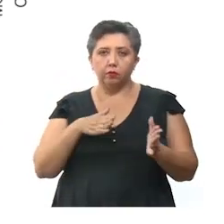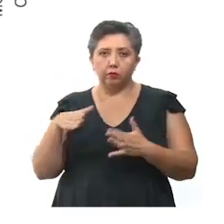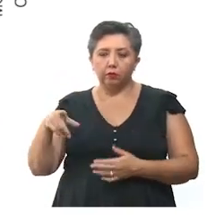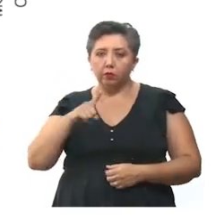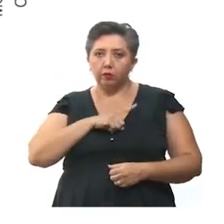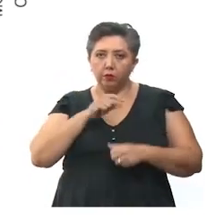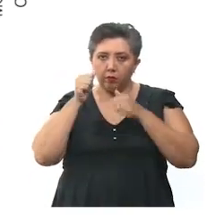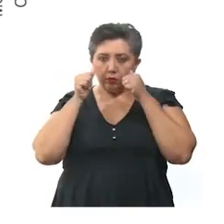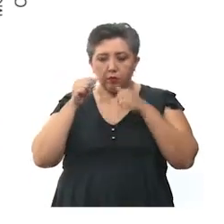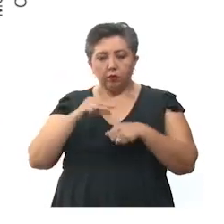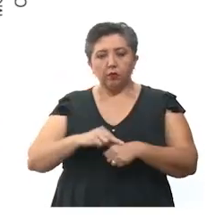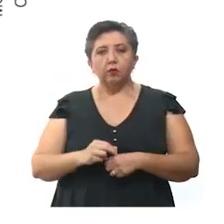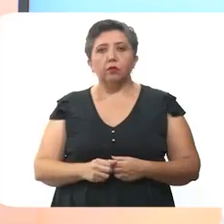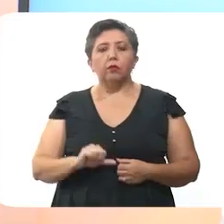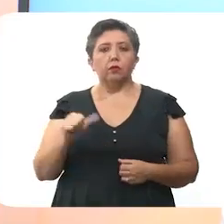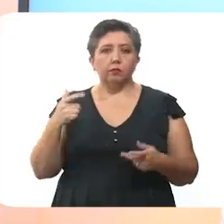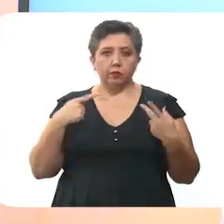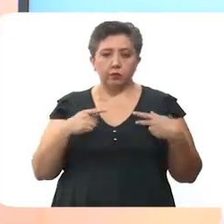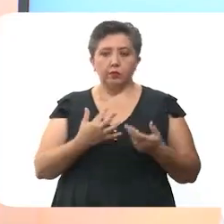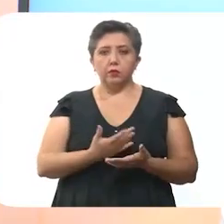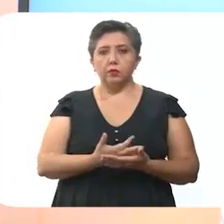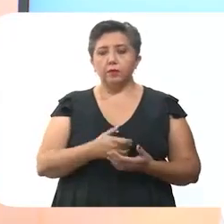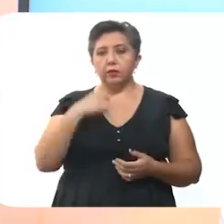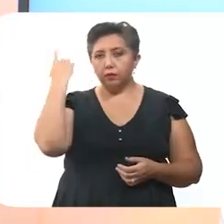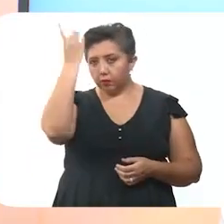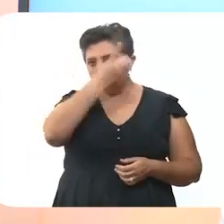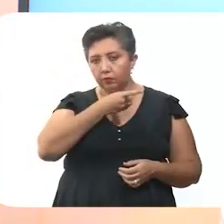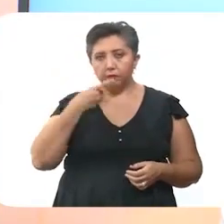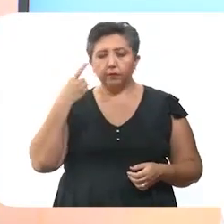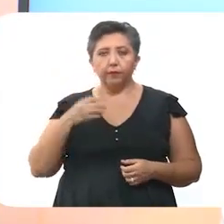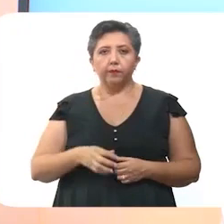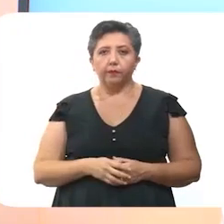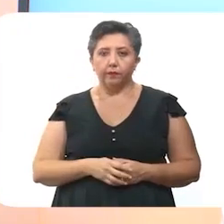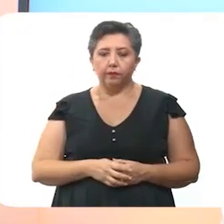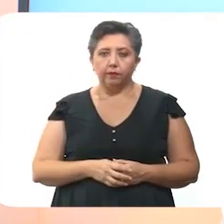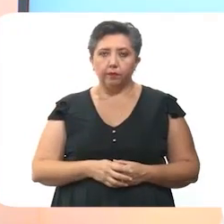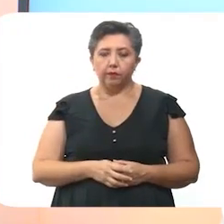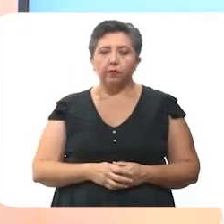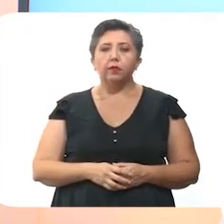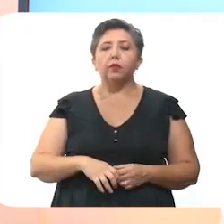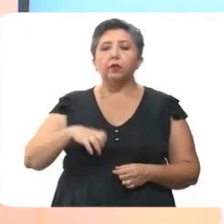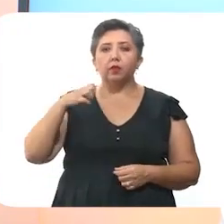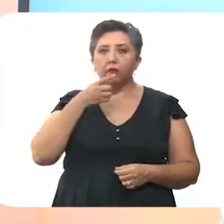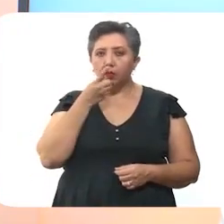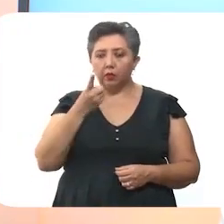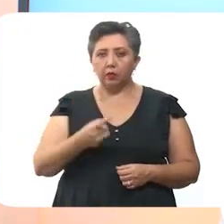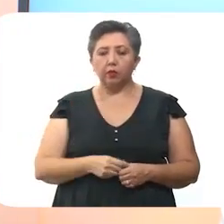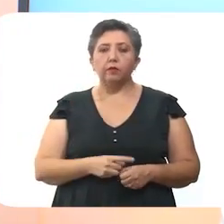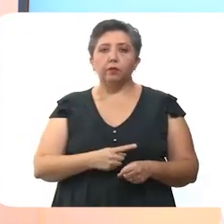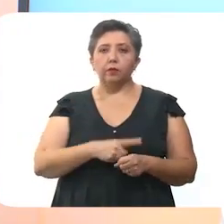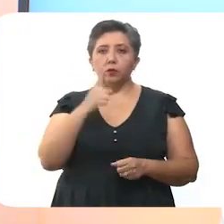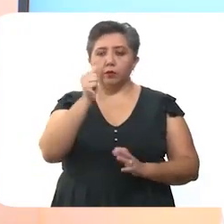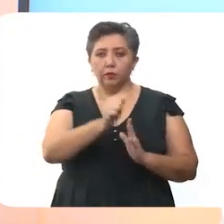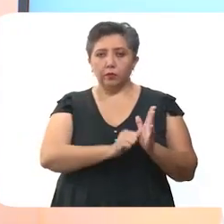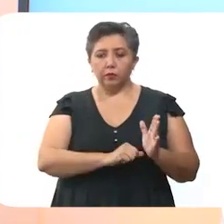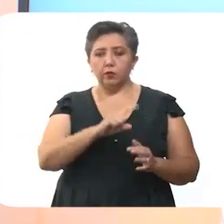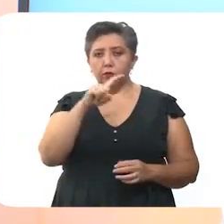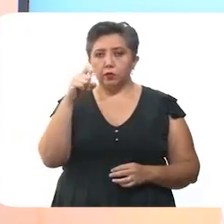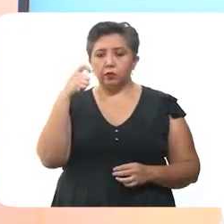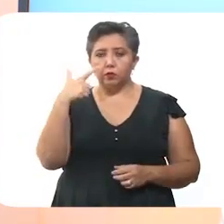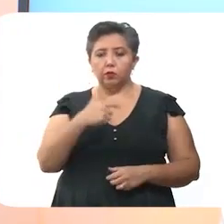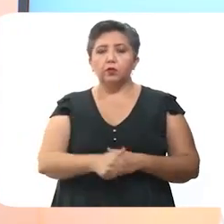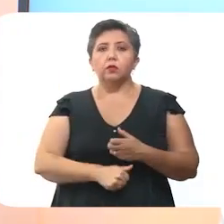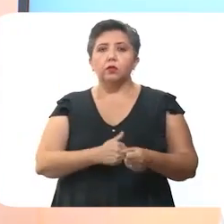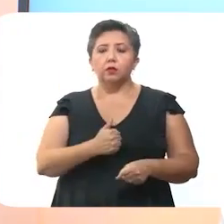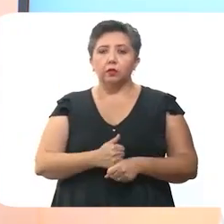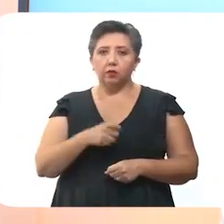públicos y en aislamiento total. Hay otros pacientes a la espera del diagnóstico. El rango de edad de los casos es de 1 mes a